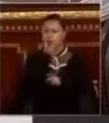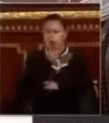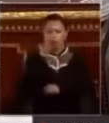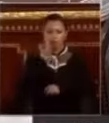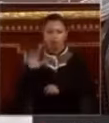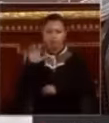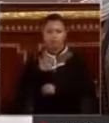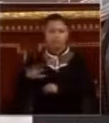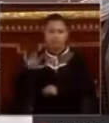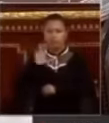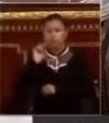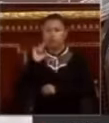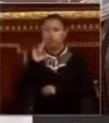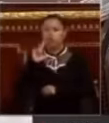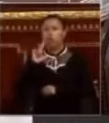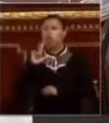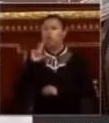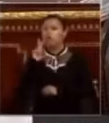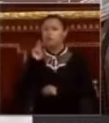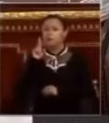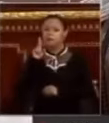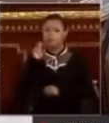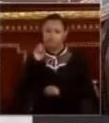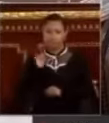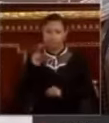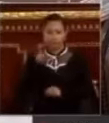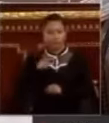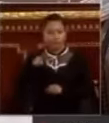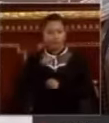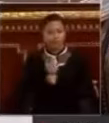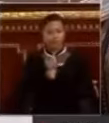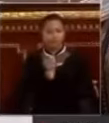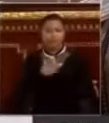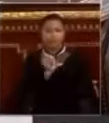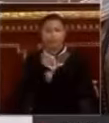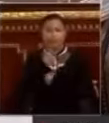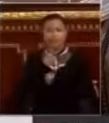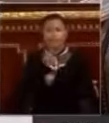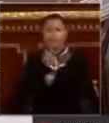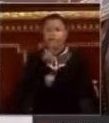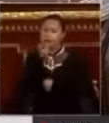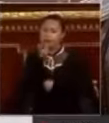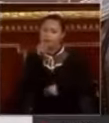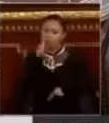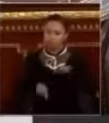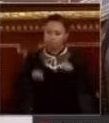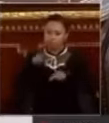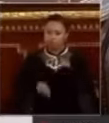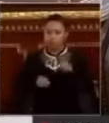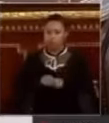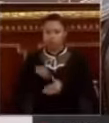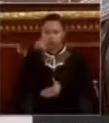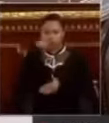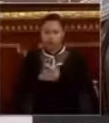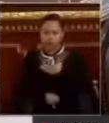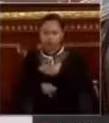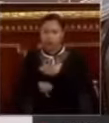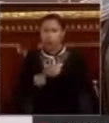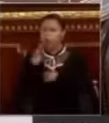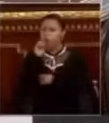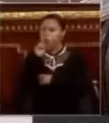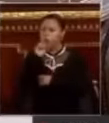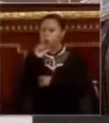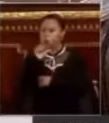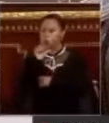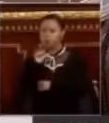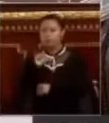siendo afectados severamente por reiterados cortes del suministro de agua. El pozo de extracción ubicado en la calle Osa Mayor y Cruz del Sur